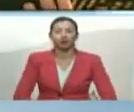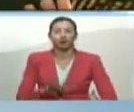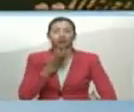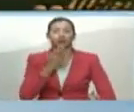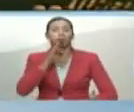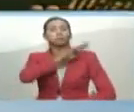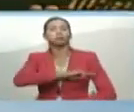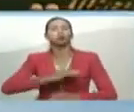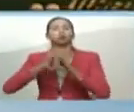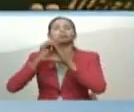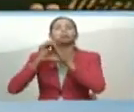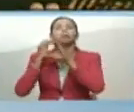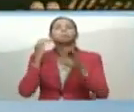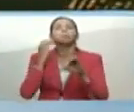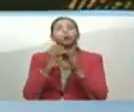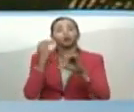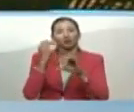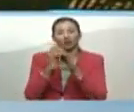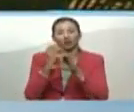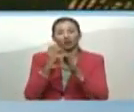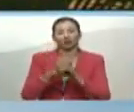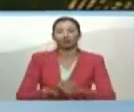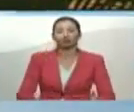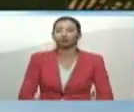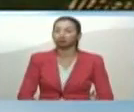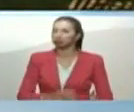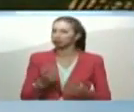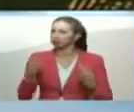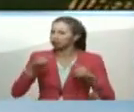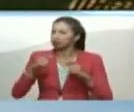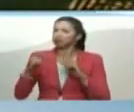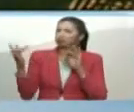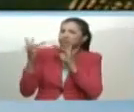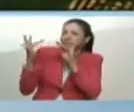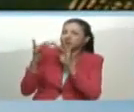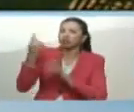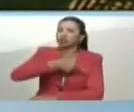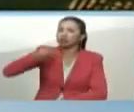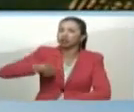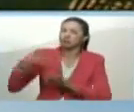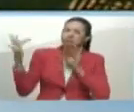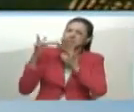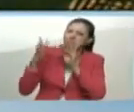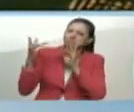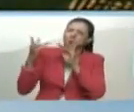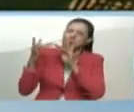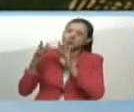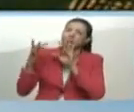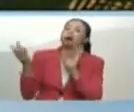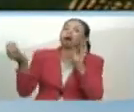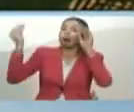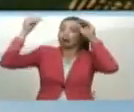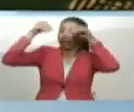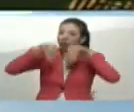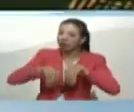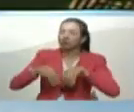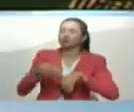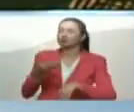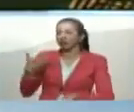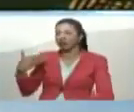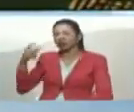misión transporte. Y nos pusimos con los chinos poco a poco y yo inauguré hace una semana, días antes